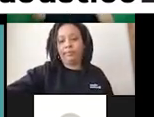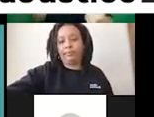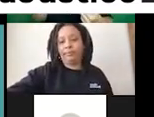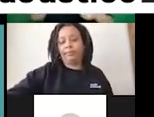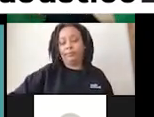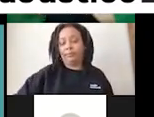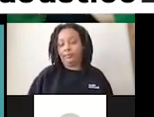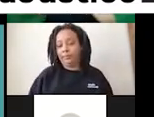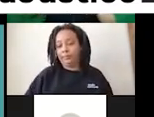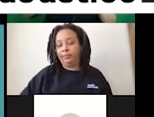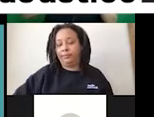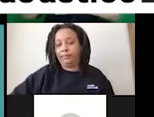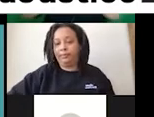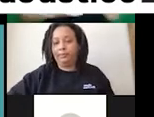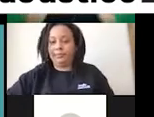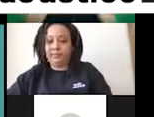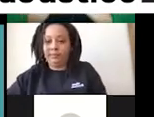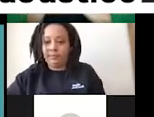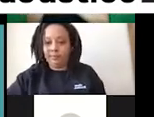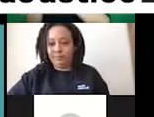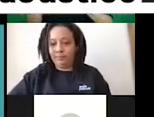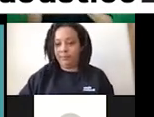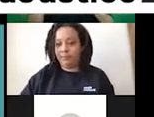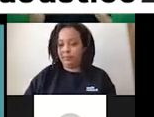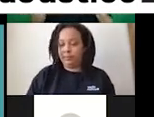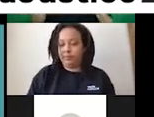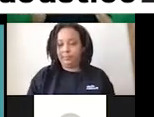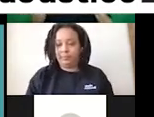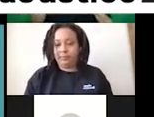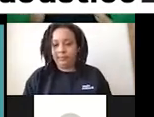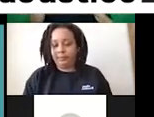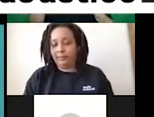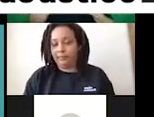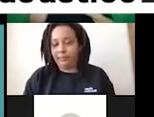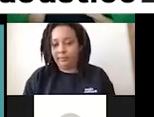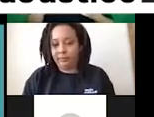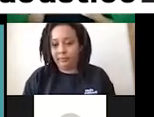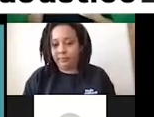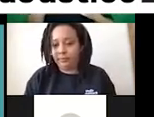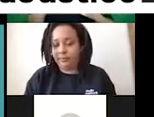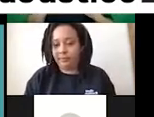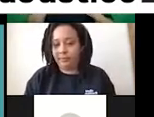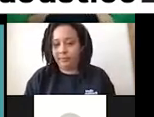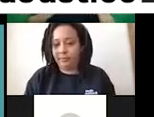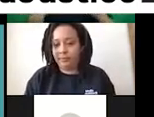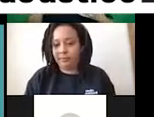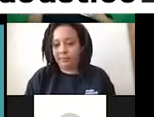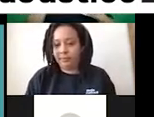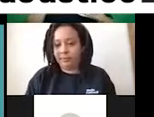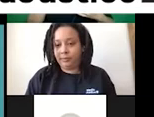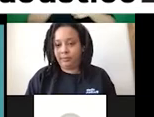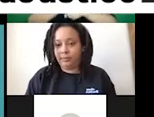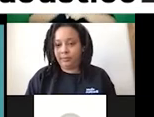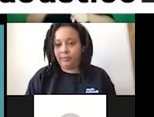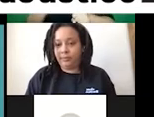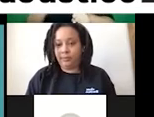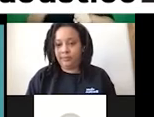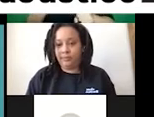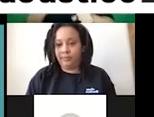fallado a nuestras comunidades durante esta pandemia y están me